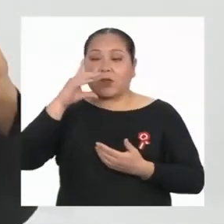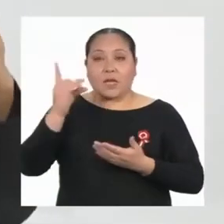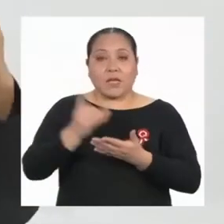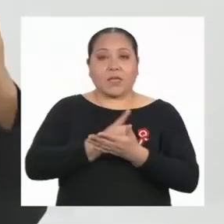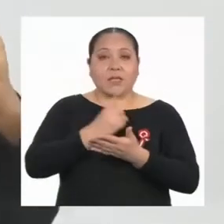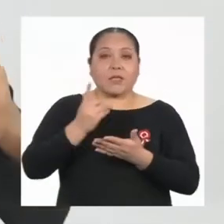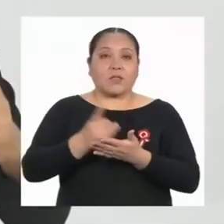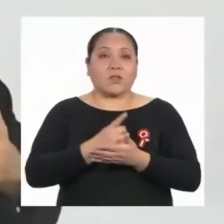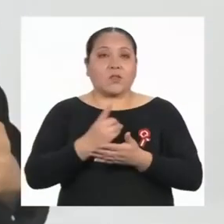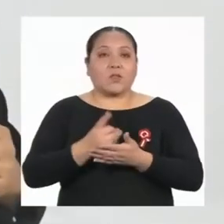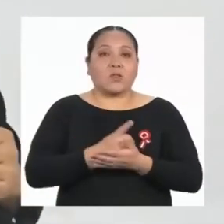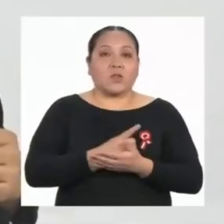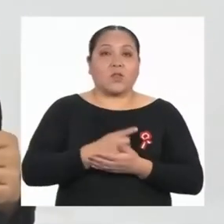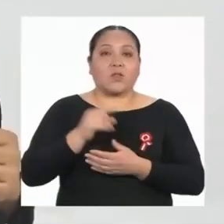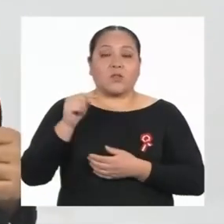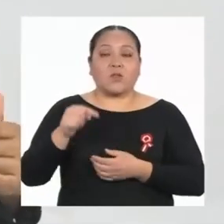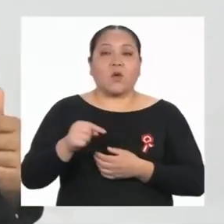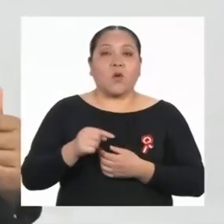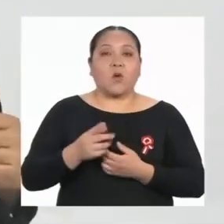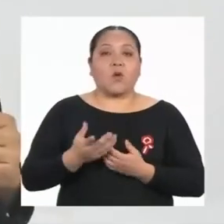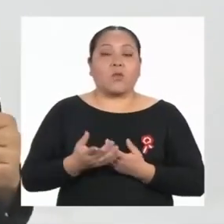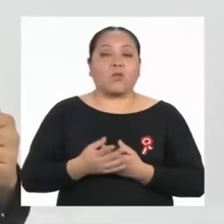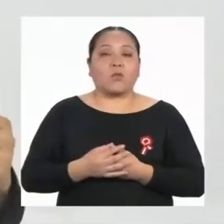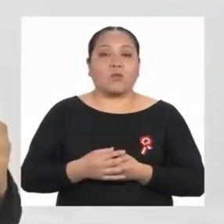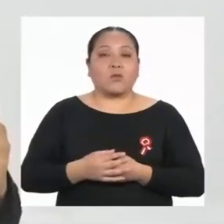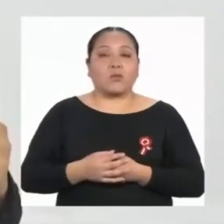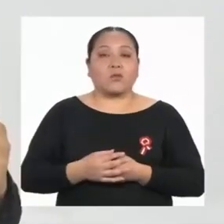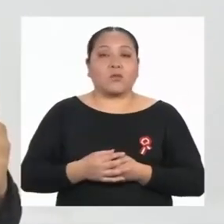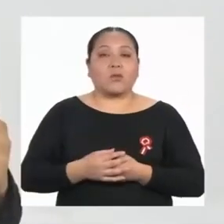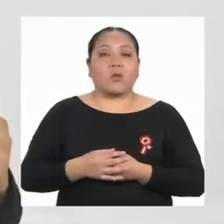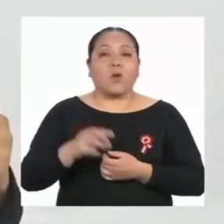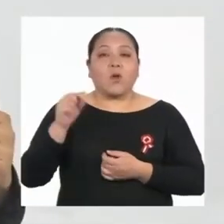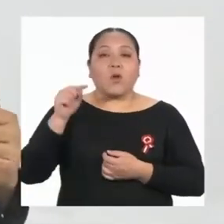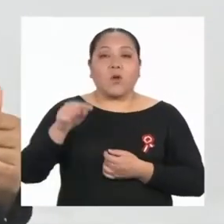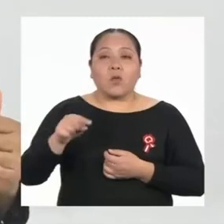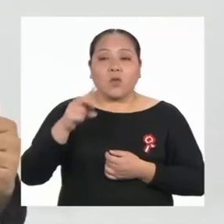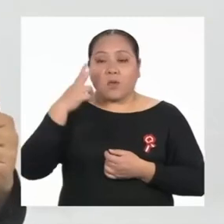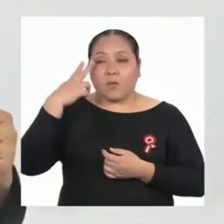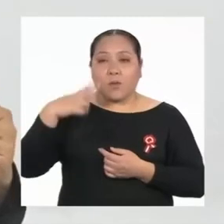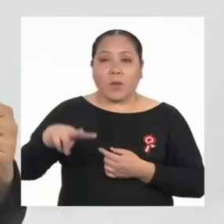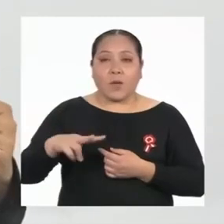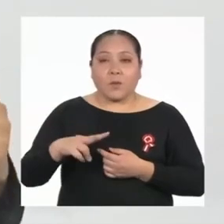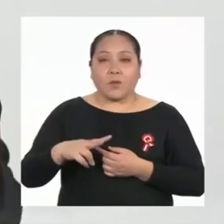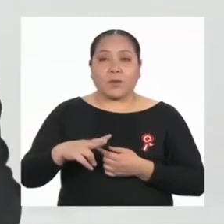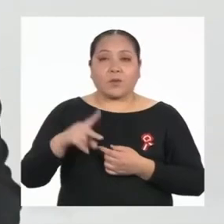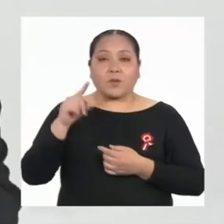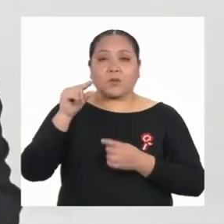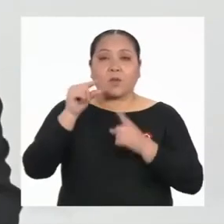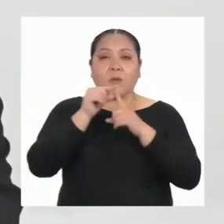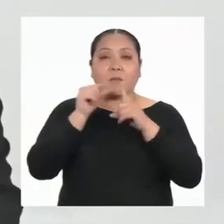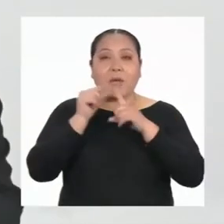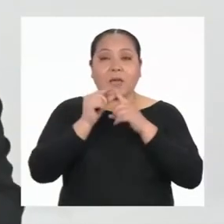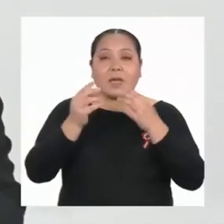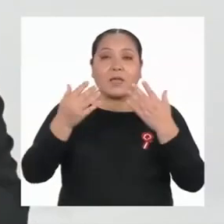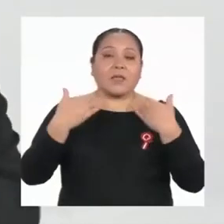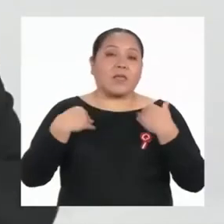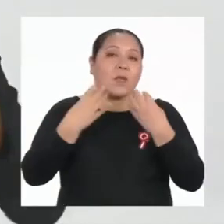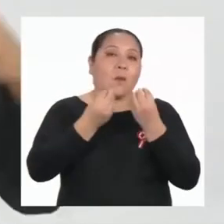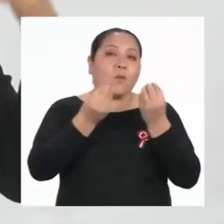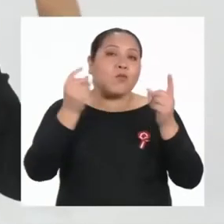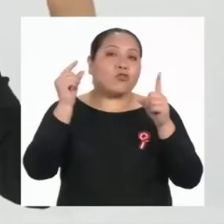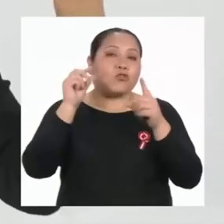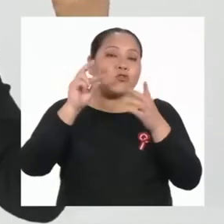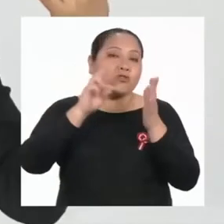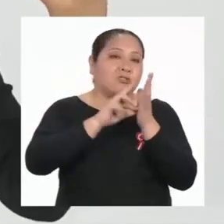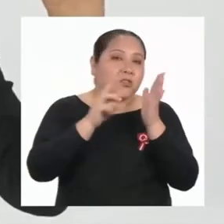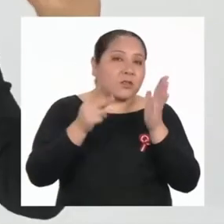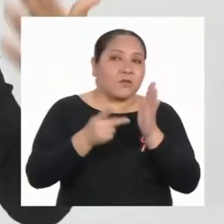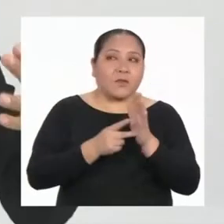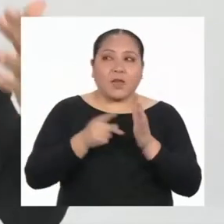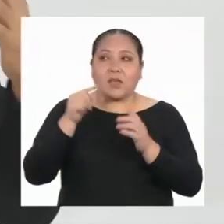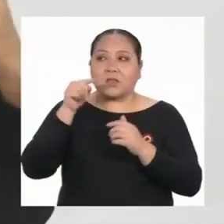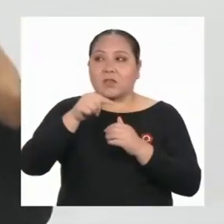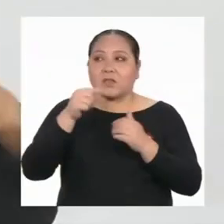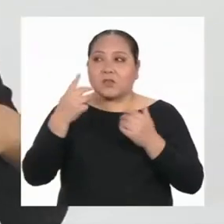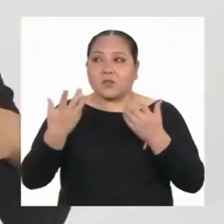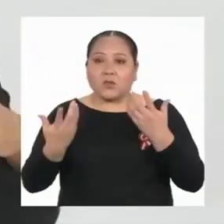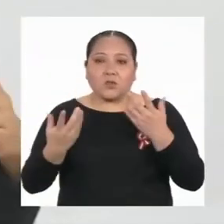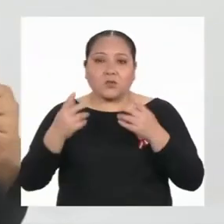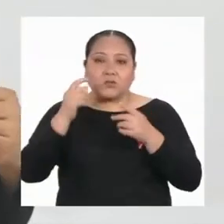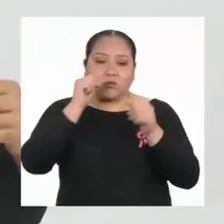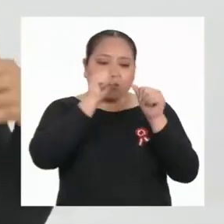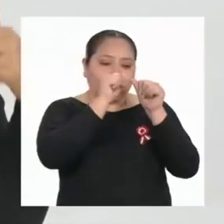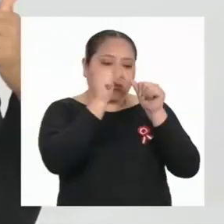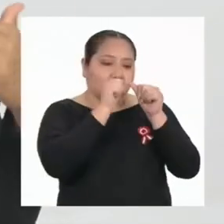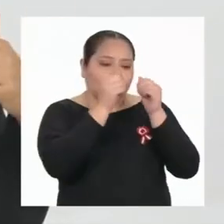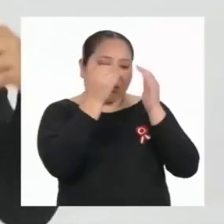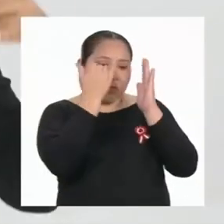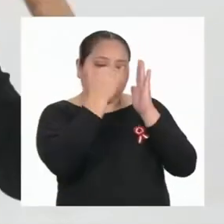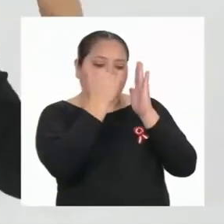diccionario cuando nos encontramos ante una palabra que tiene varios significados. Estos van a estar